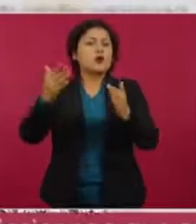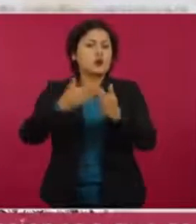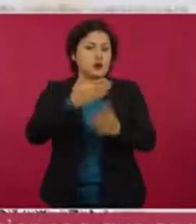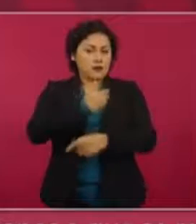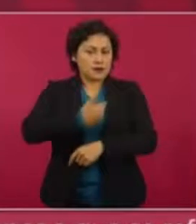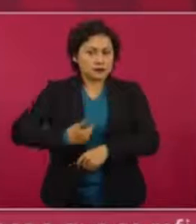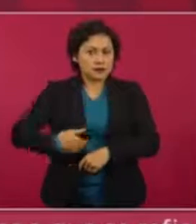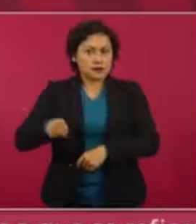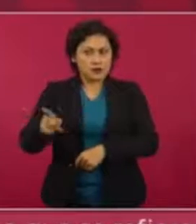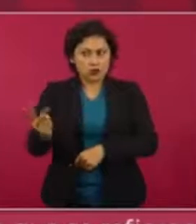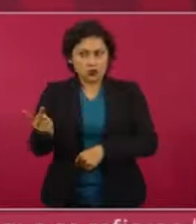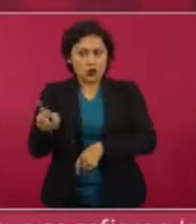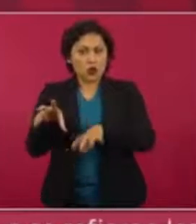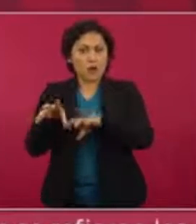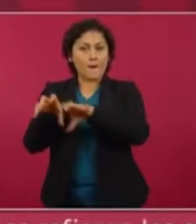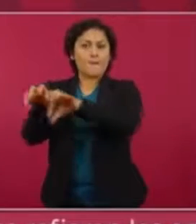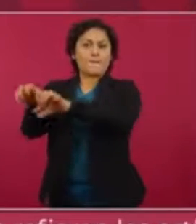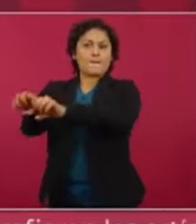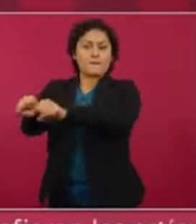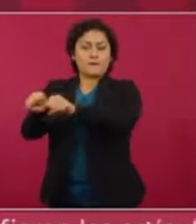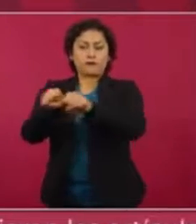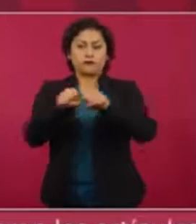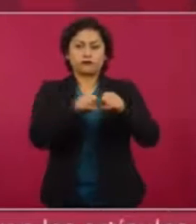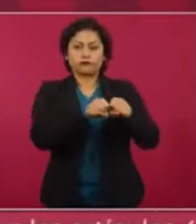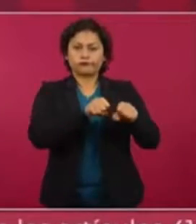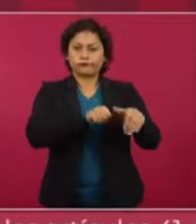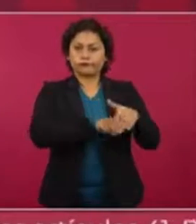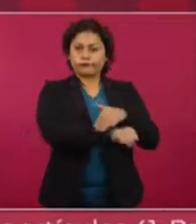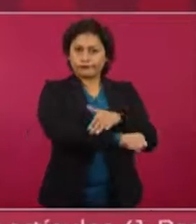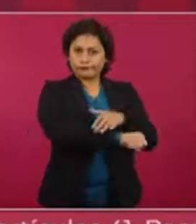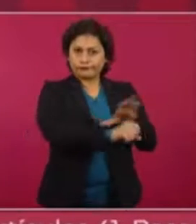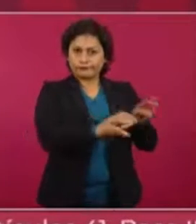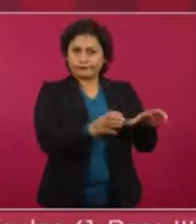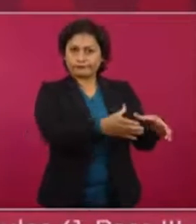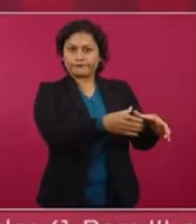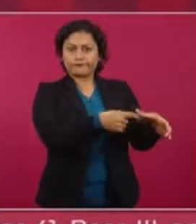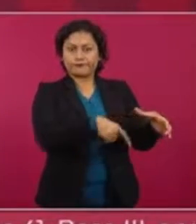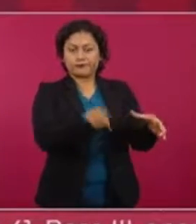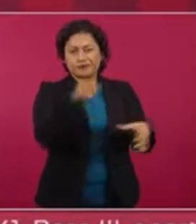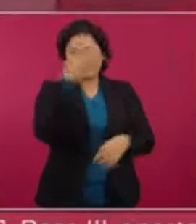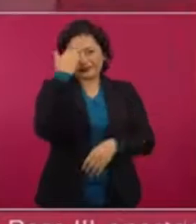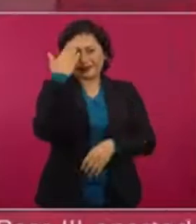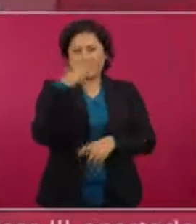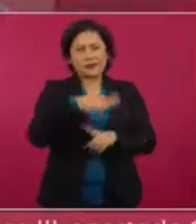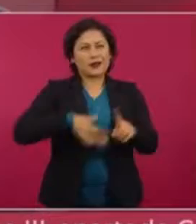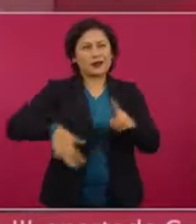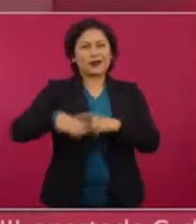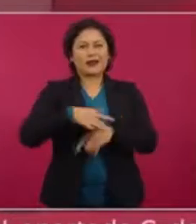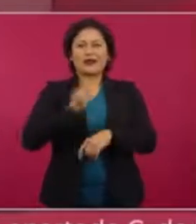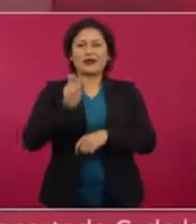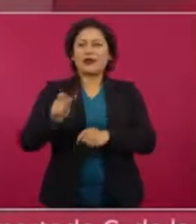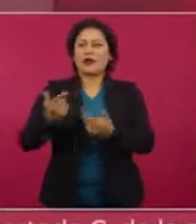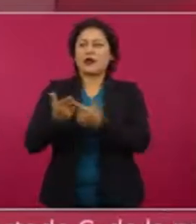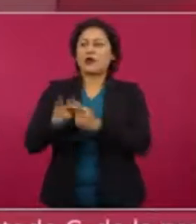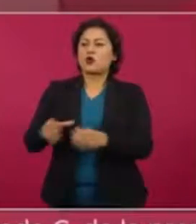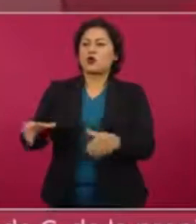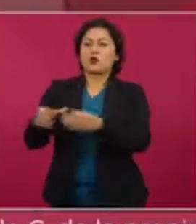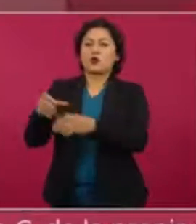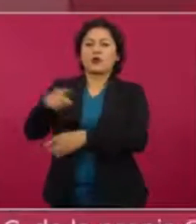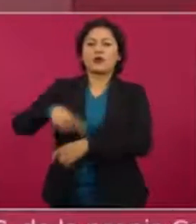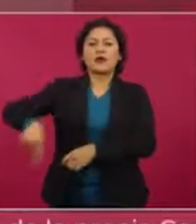donde los mantenían presos con el golpe de Estado encabezado por Victoriano